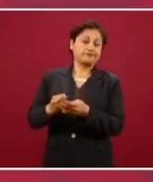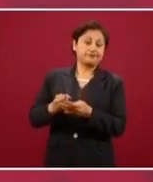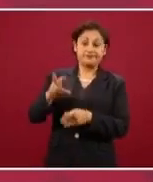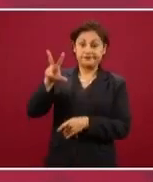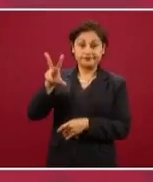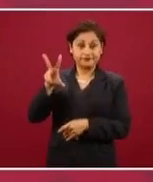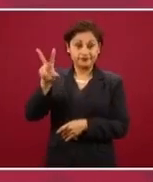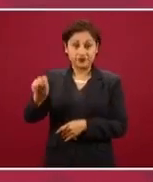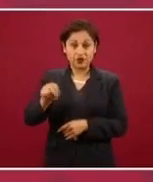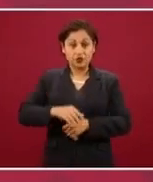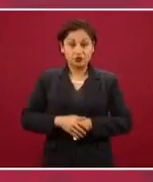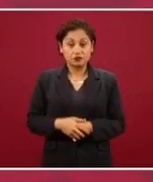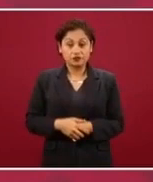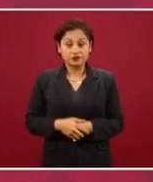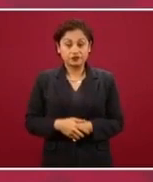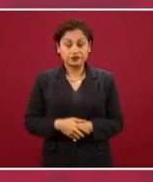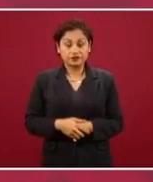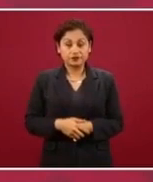abrimos